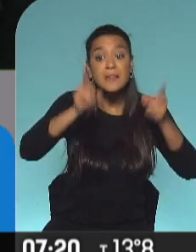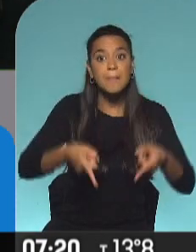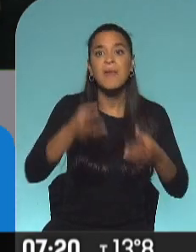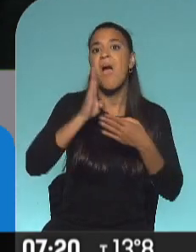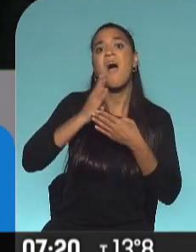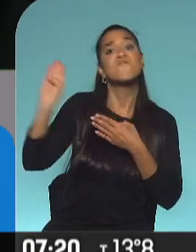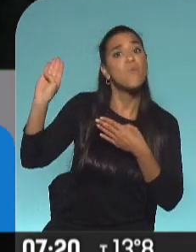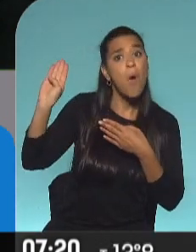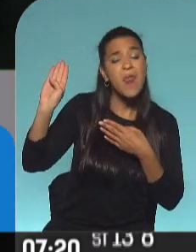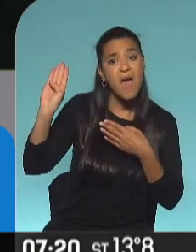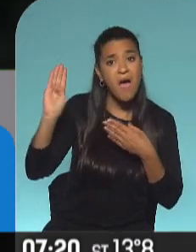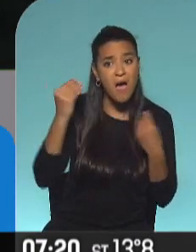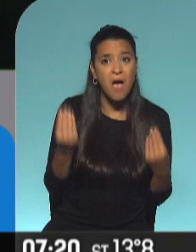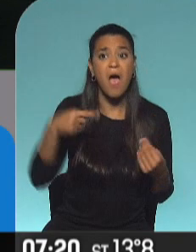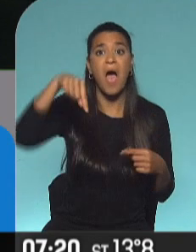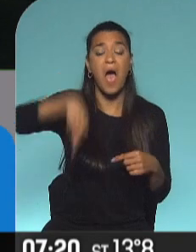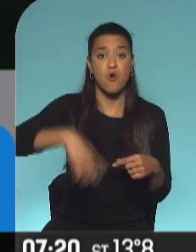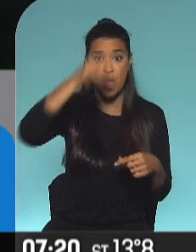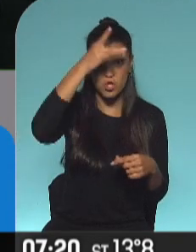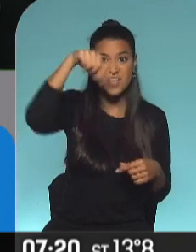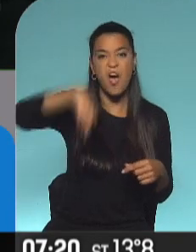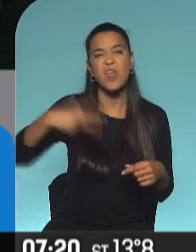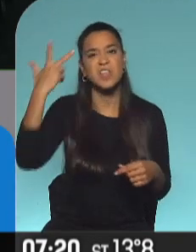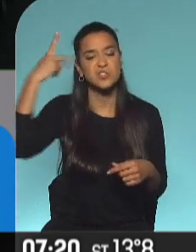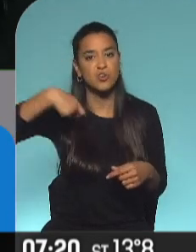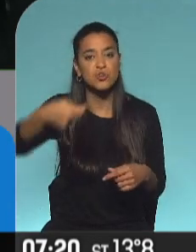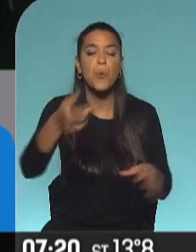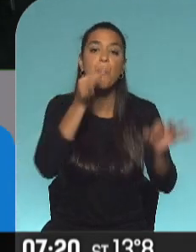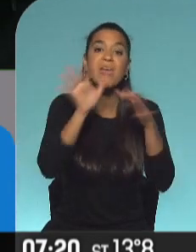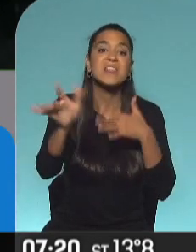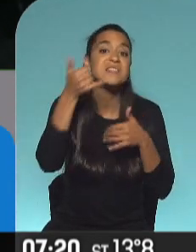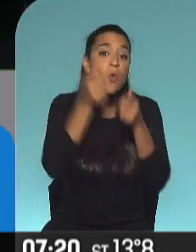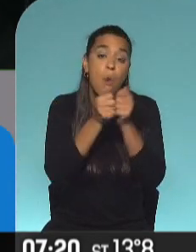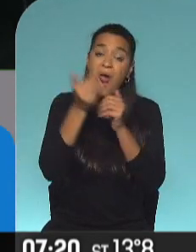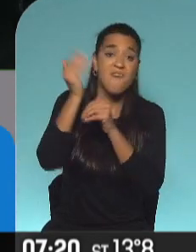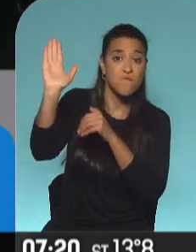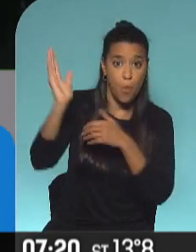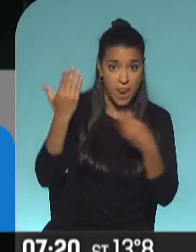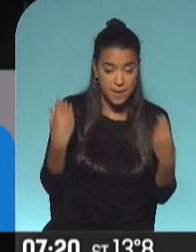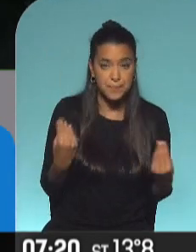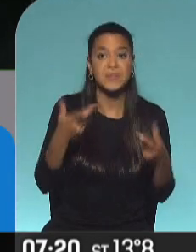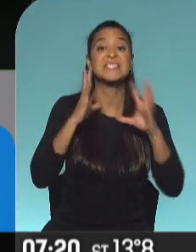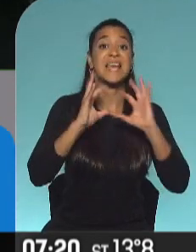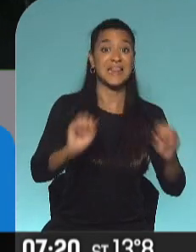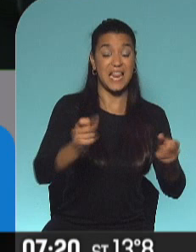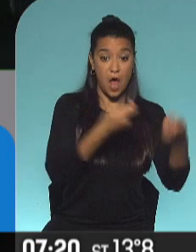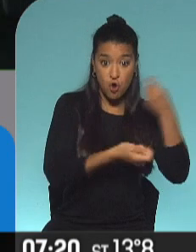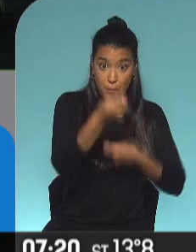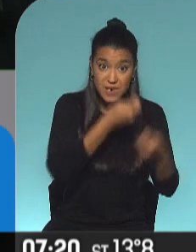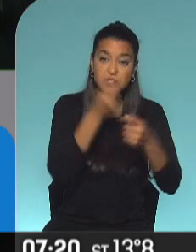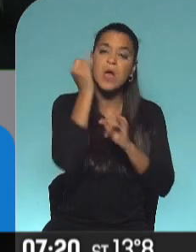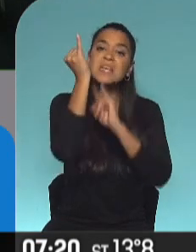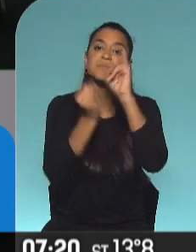quedaron afuera en el Ahora 12 y Ahora 18 la venta de los celulares. Desde la Secretaría de Comercio lo que